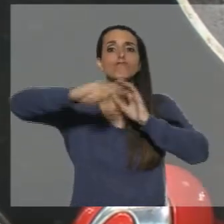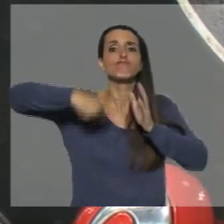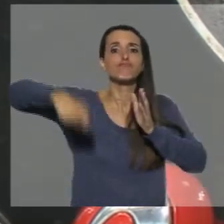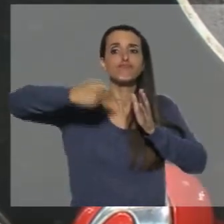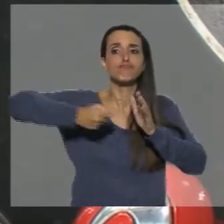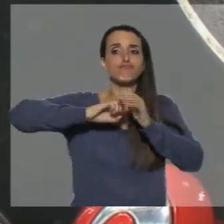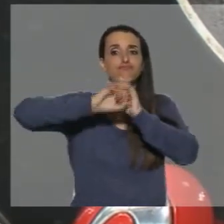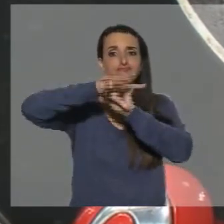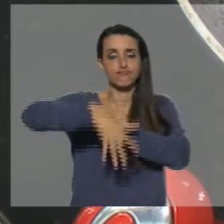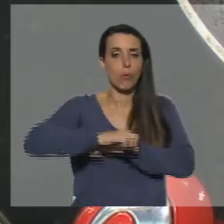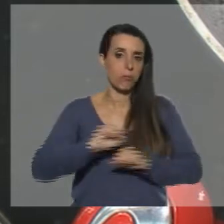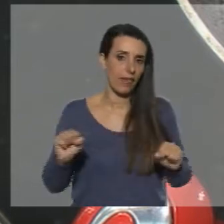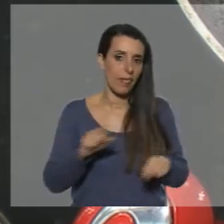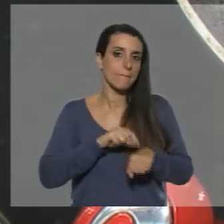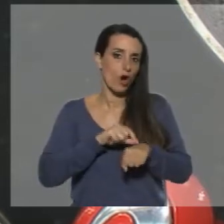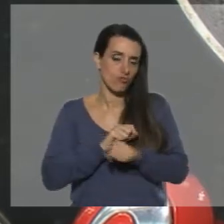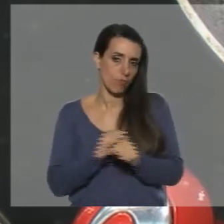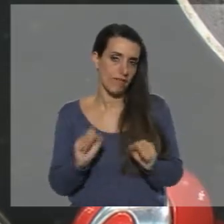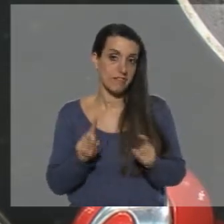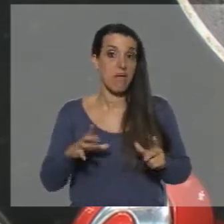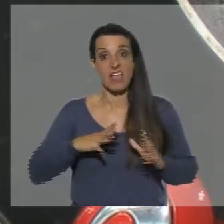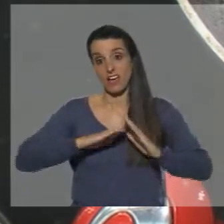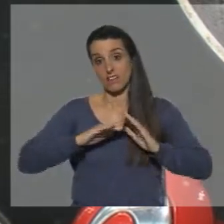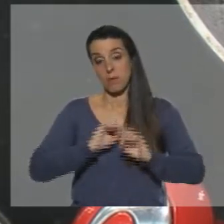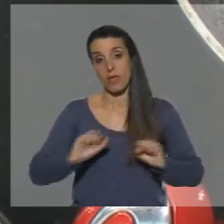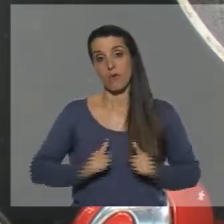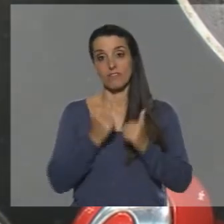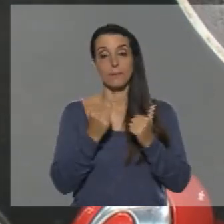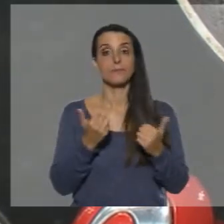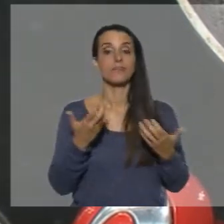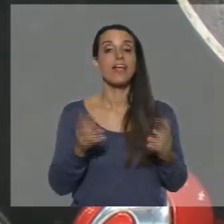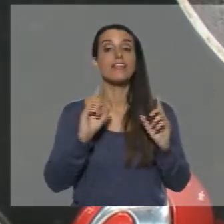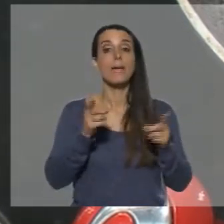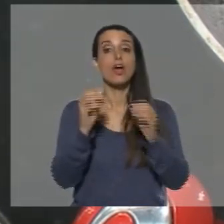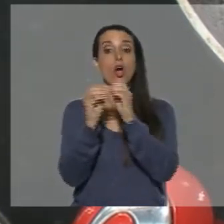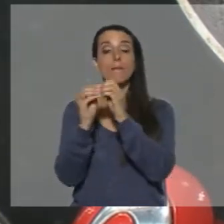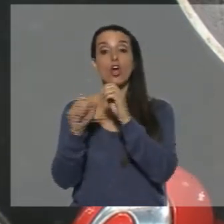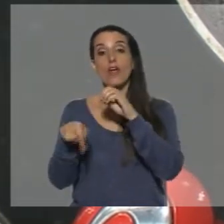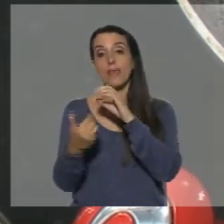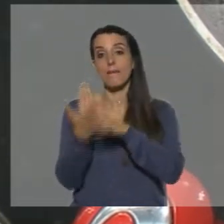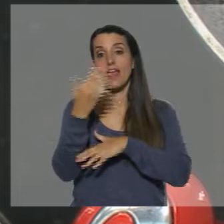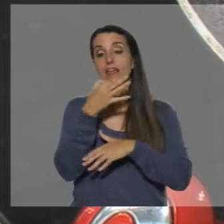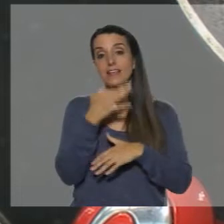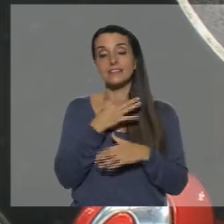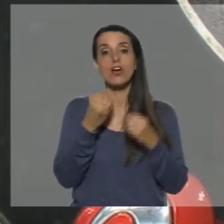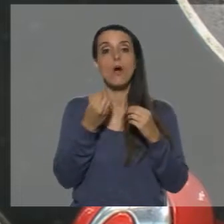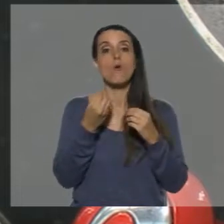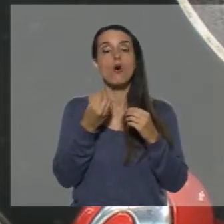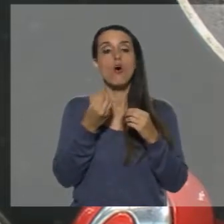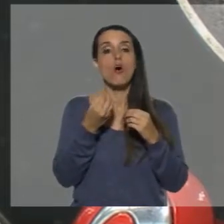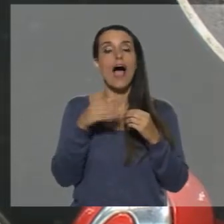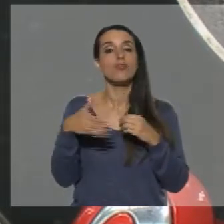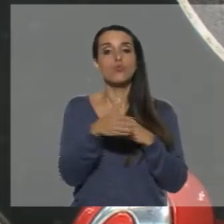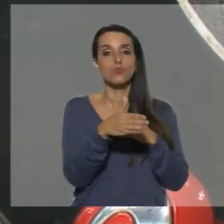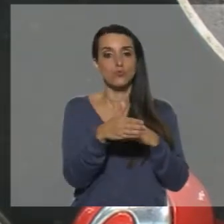para casa. Claro. Podría hacerlo de pollo. También. Sin problema. Perfecto. Emi. También me decía un compañero, hoy de mañana cuando hablamos, de atún. Que una,